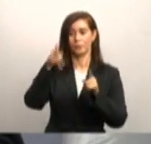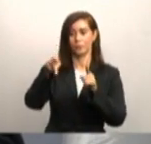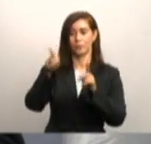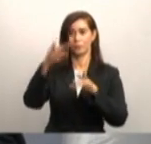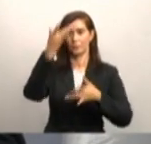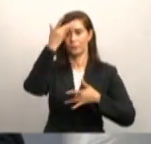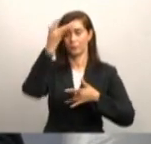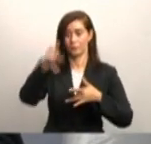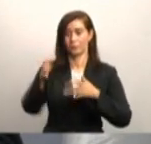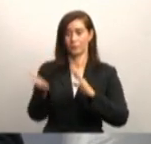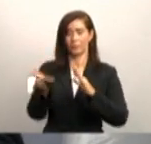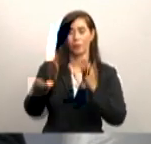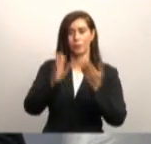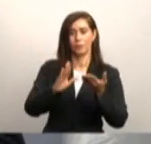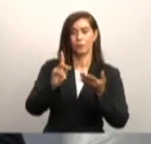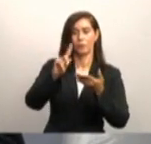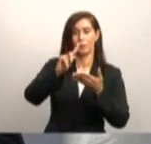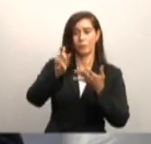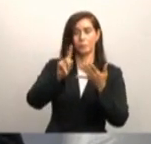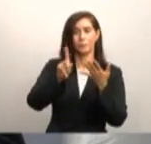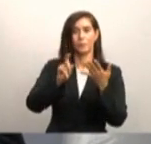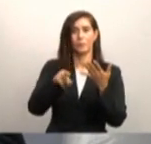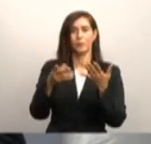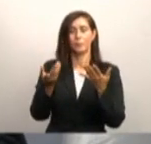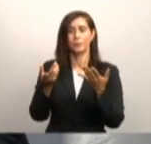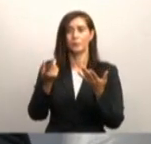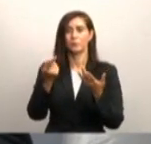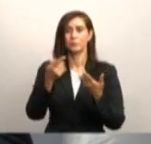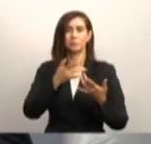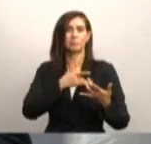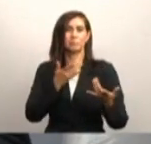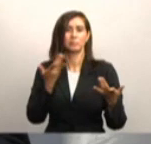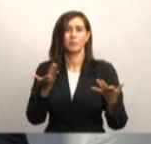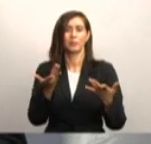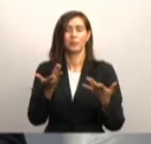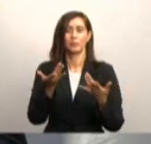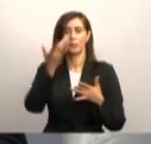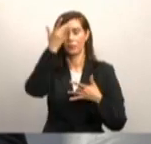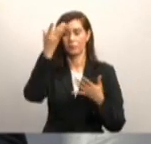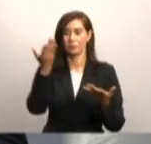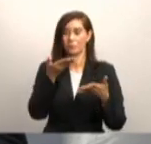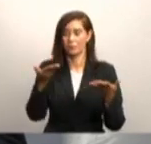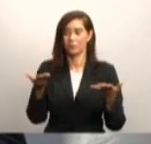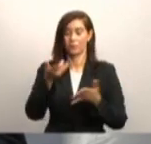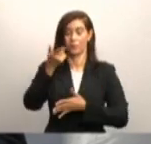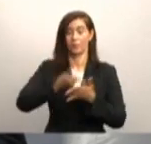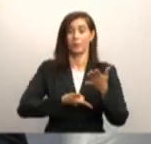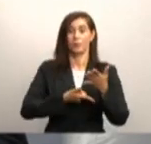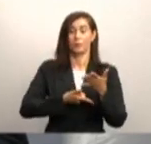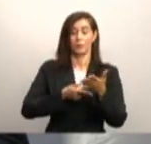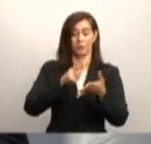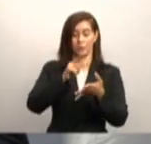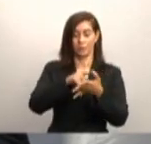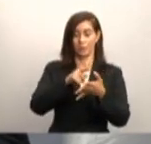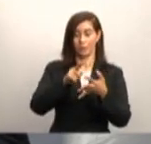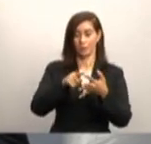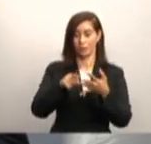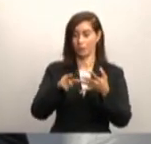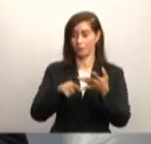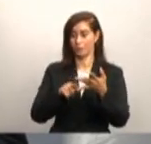contacto. Las personas fallecidas que están dentro del mapa de contacto tienen lo que se llama el